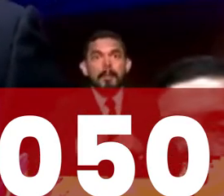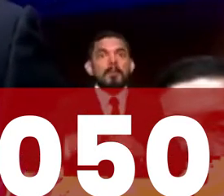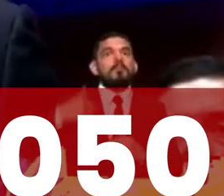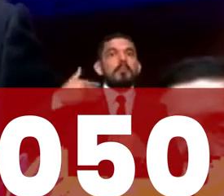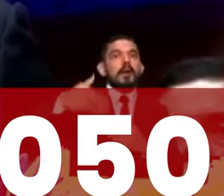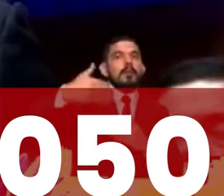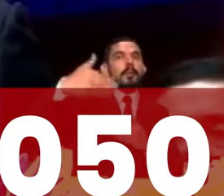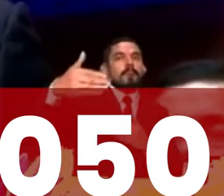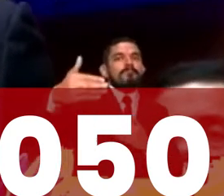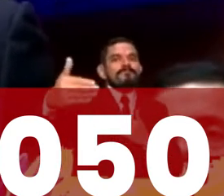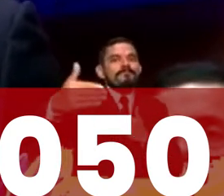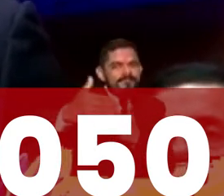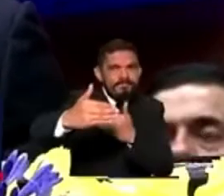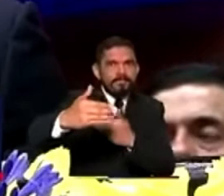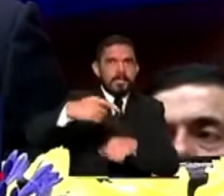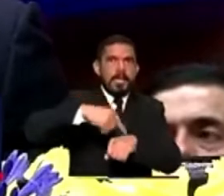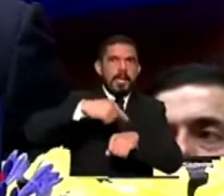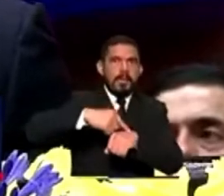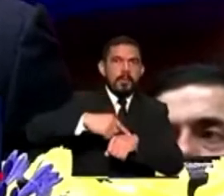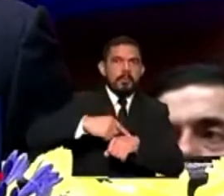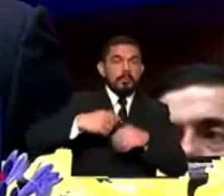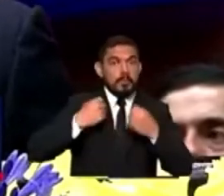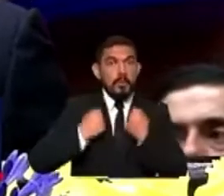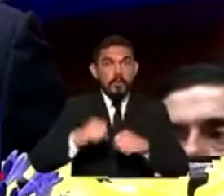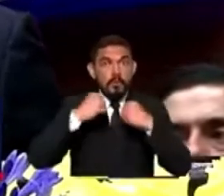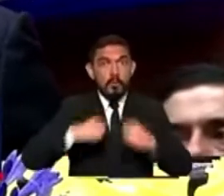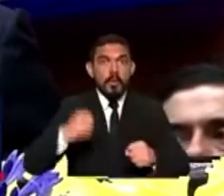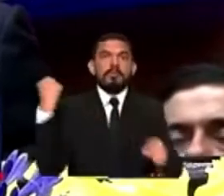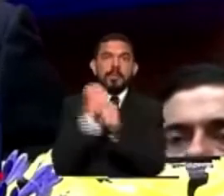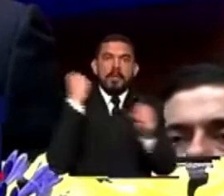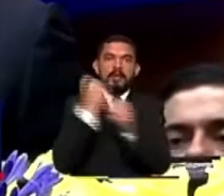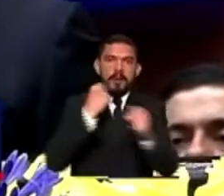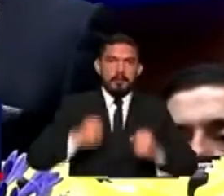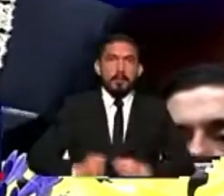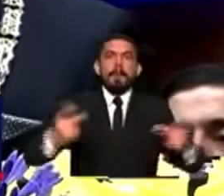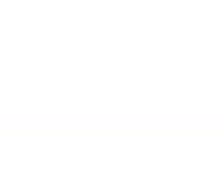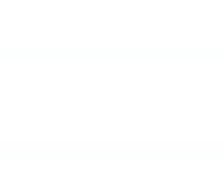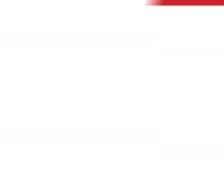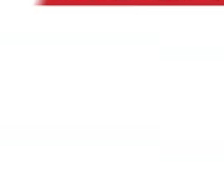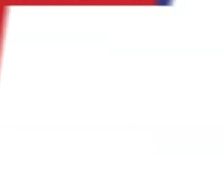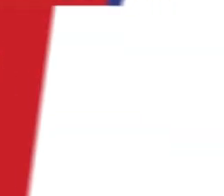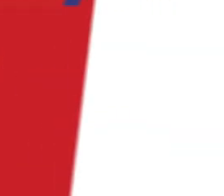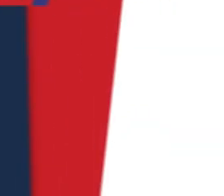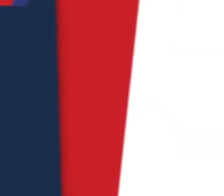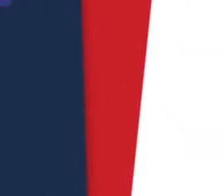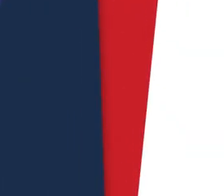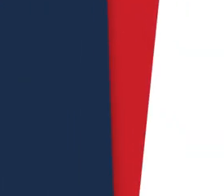son pocos. Manos a la obra y a trabajar. ¡Viva el Ecuador!